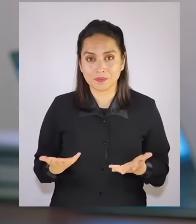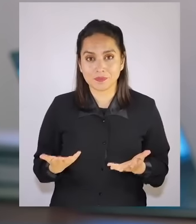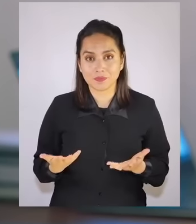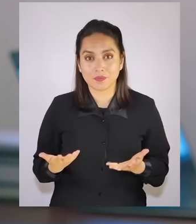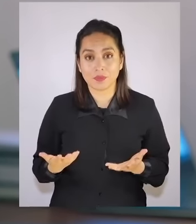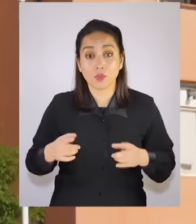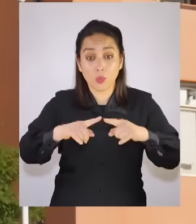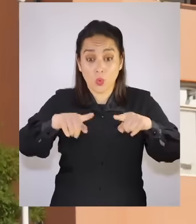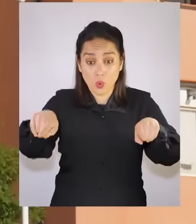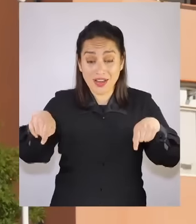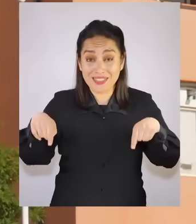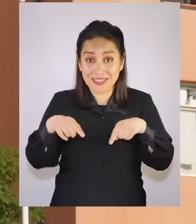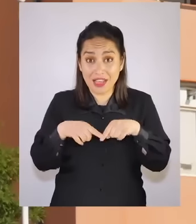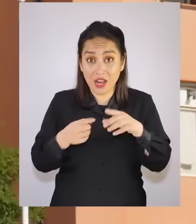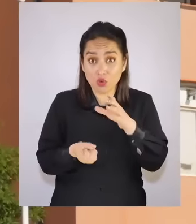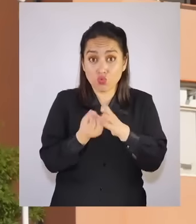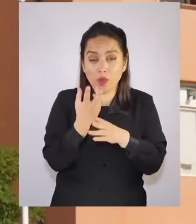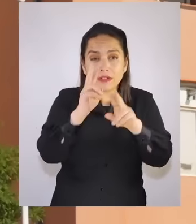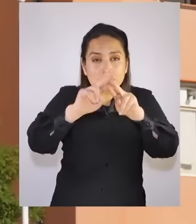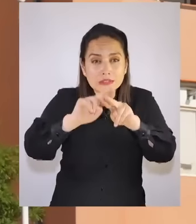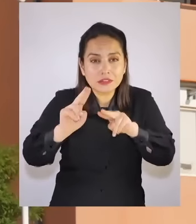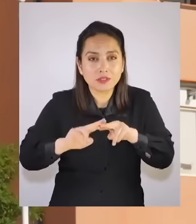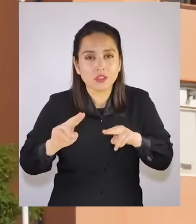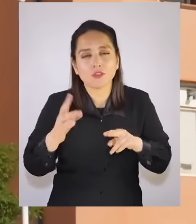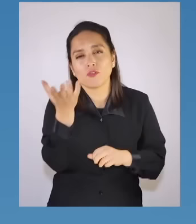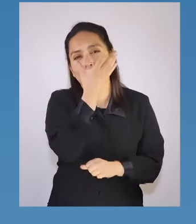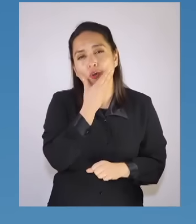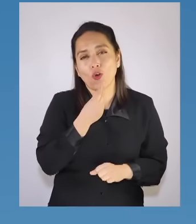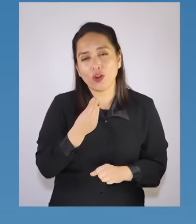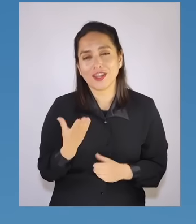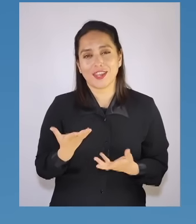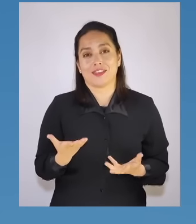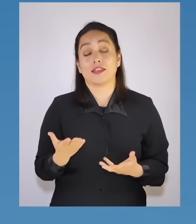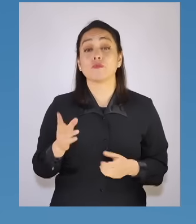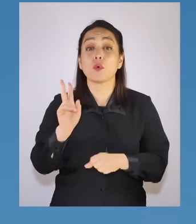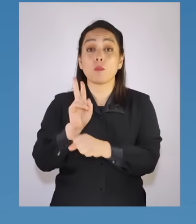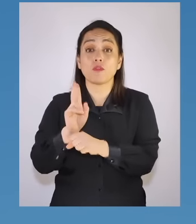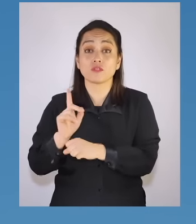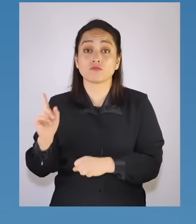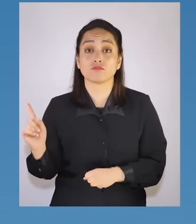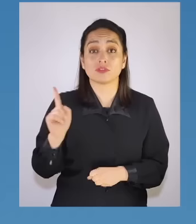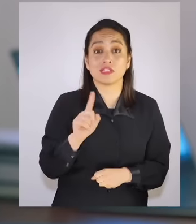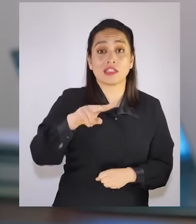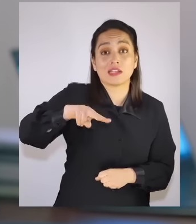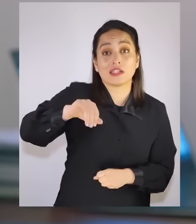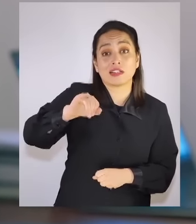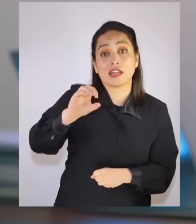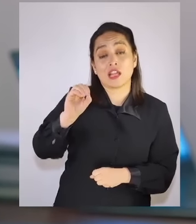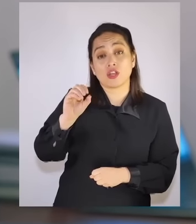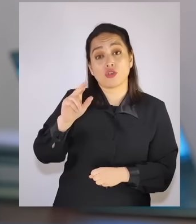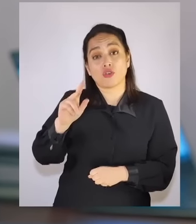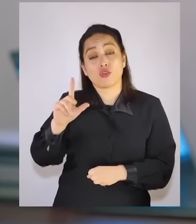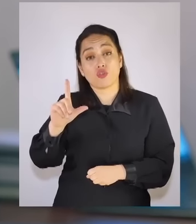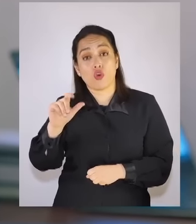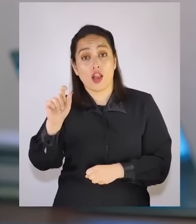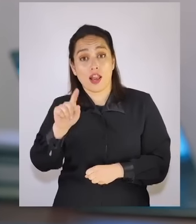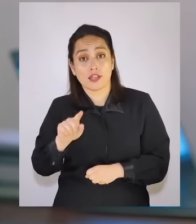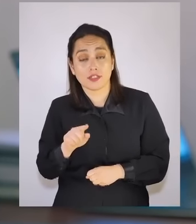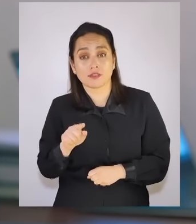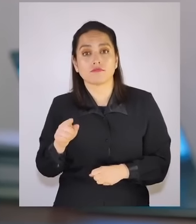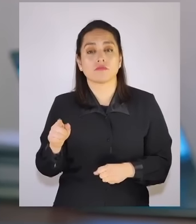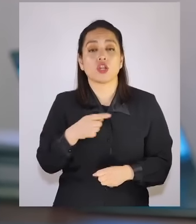remodelar una sala. Y la sala nos quedó tan bonita que a un profesor, al doctor Nicolaus Fox, se le ocurrió ponerle un nombre